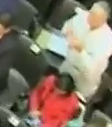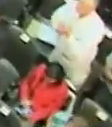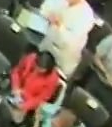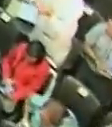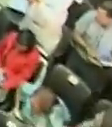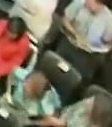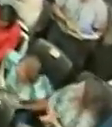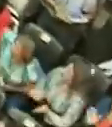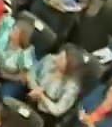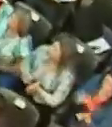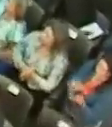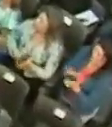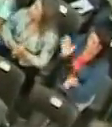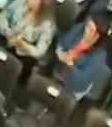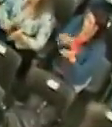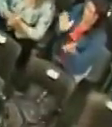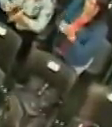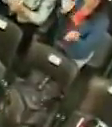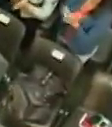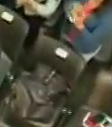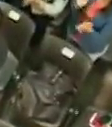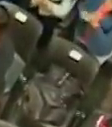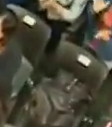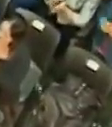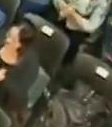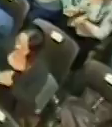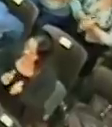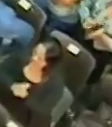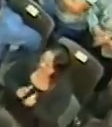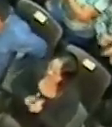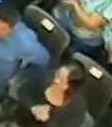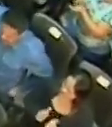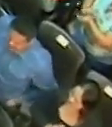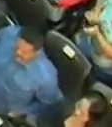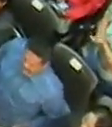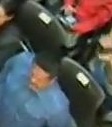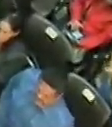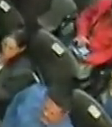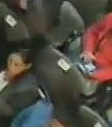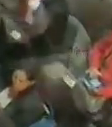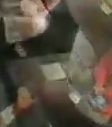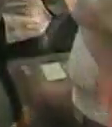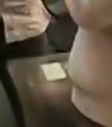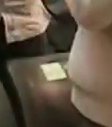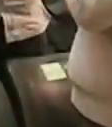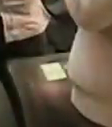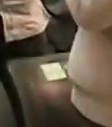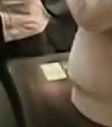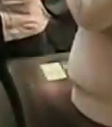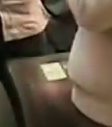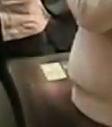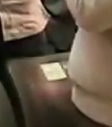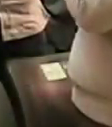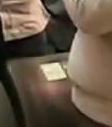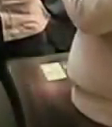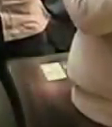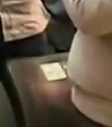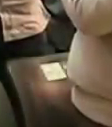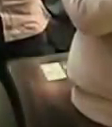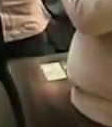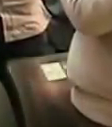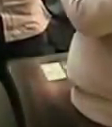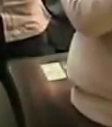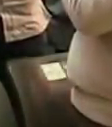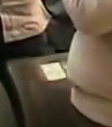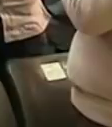ustedes, europeos y norteamericanos, que este suelo de Manuela